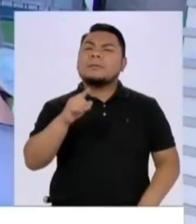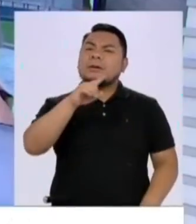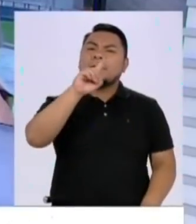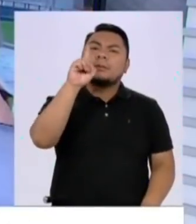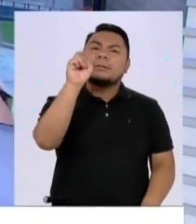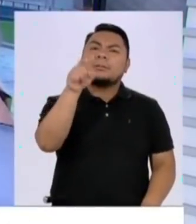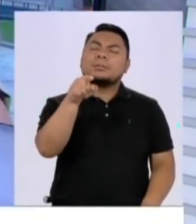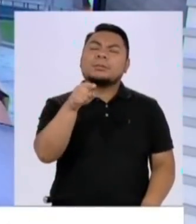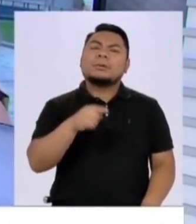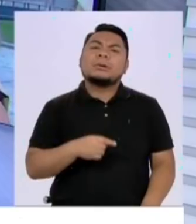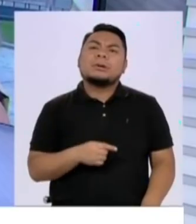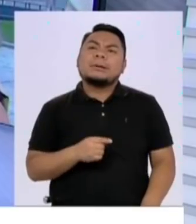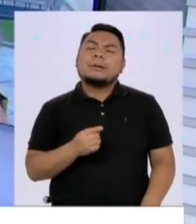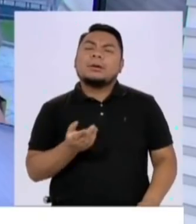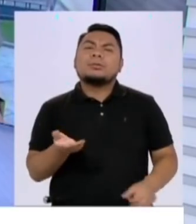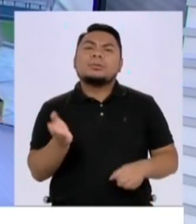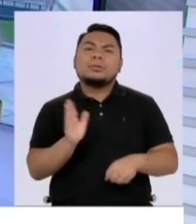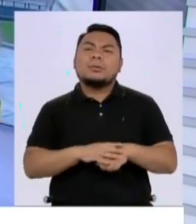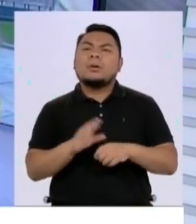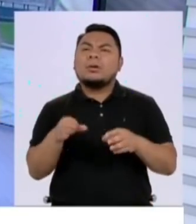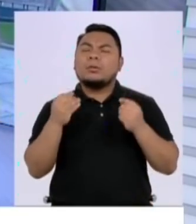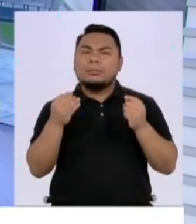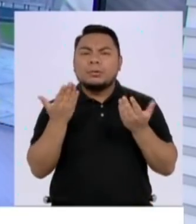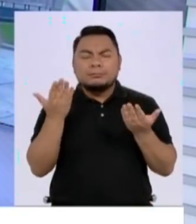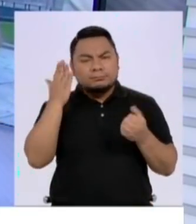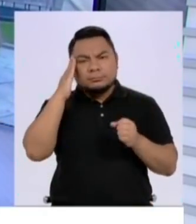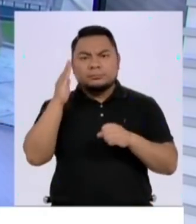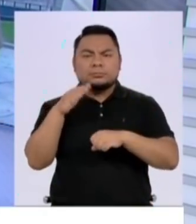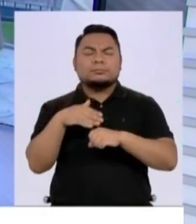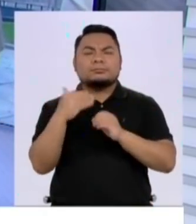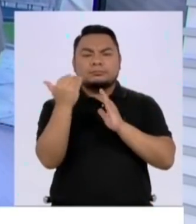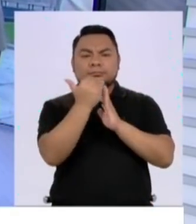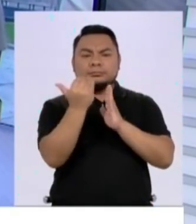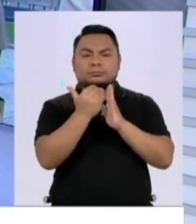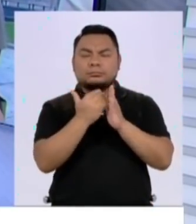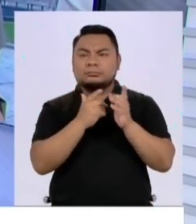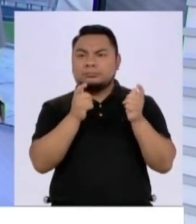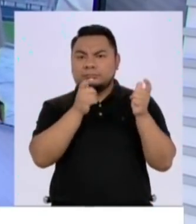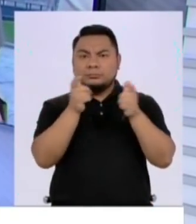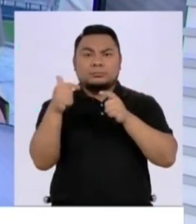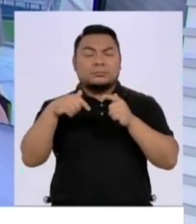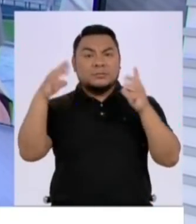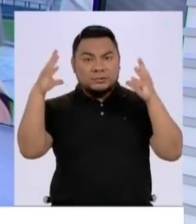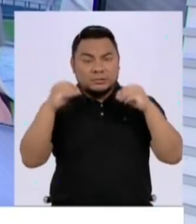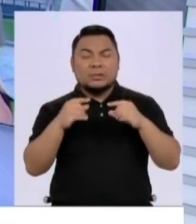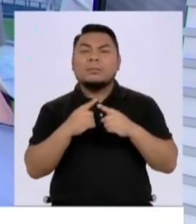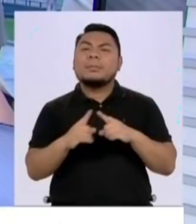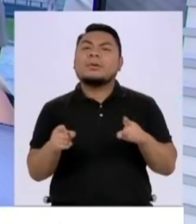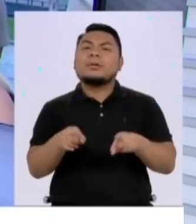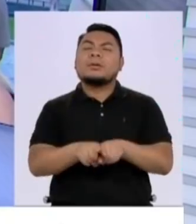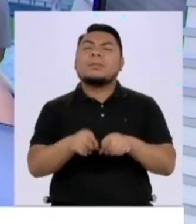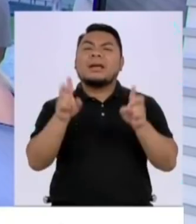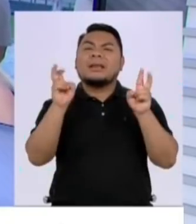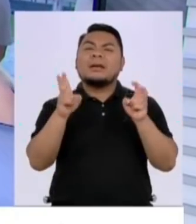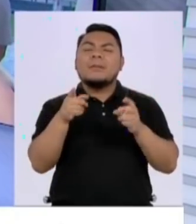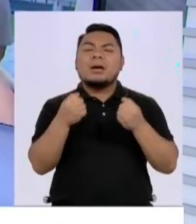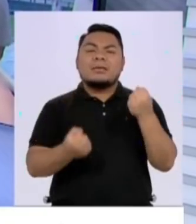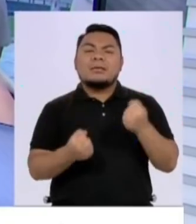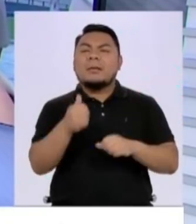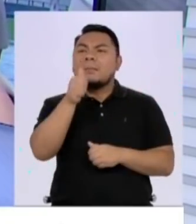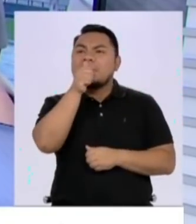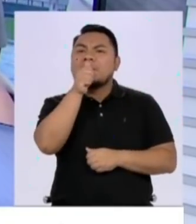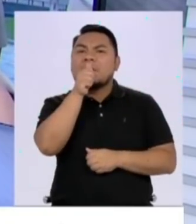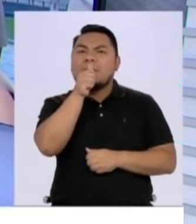Con respecto a las medidas para fuera, digamos, de la madrugada, el tema del transporte privado también